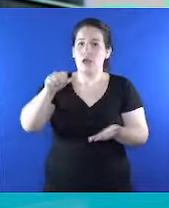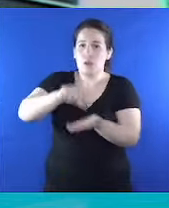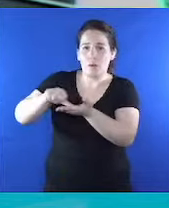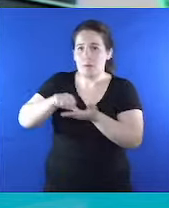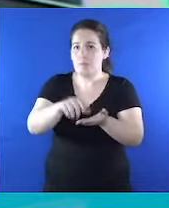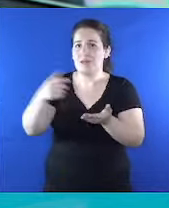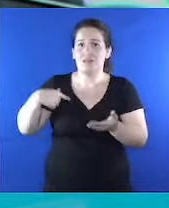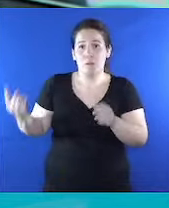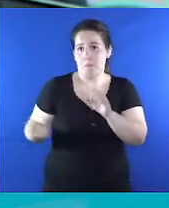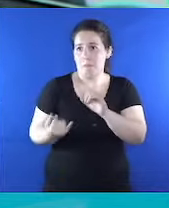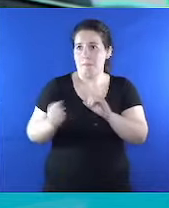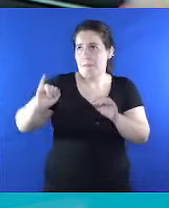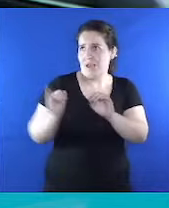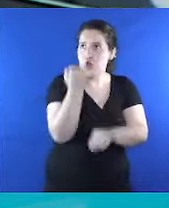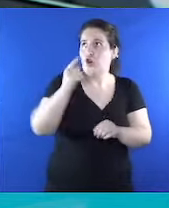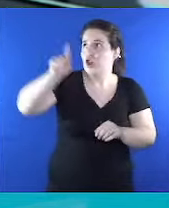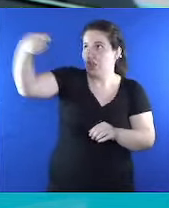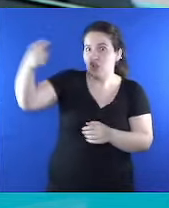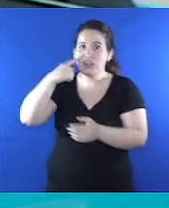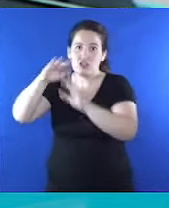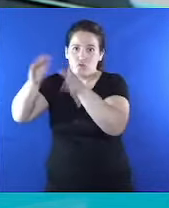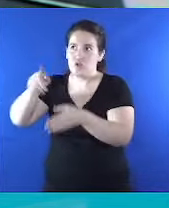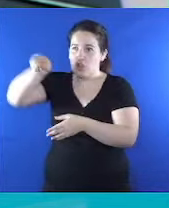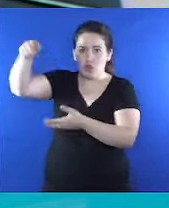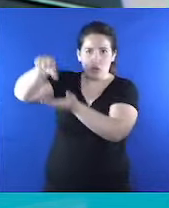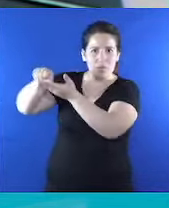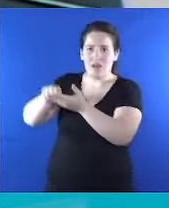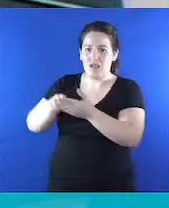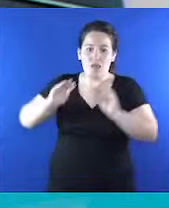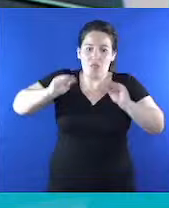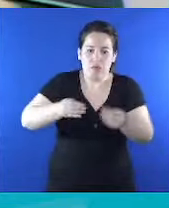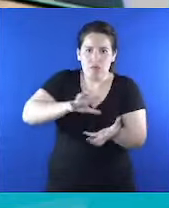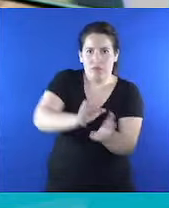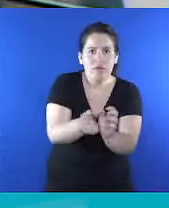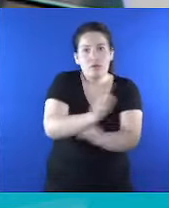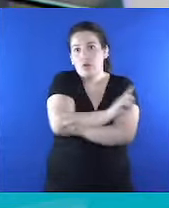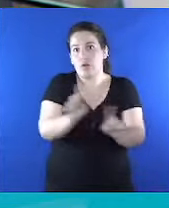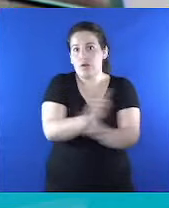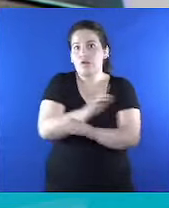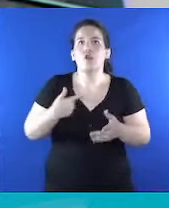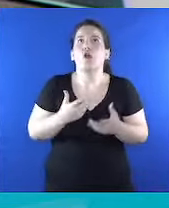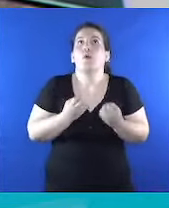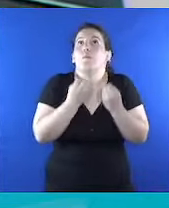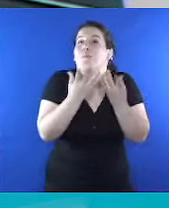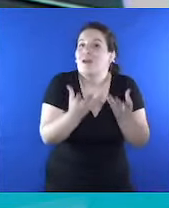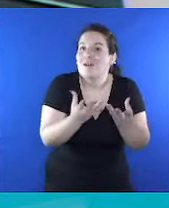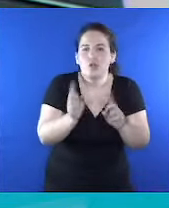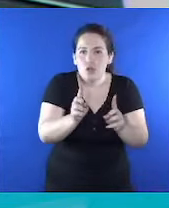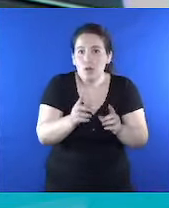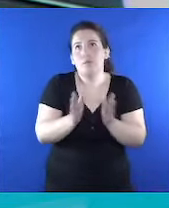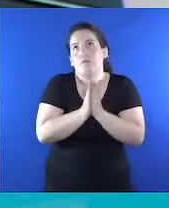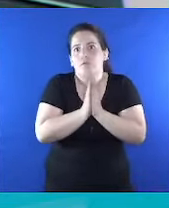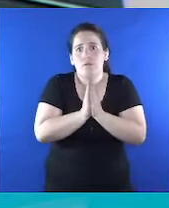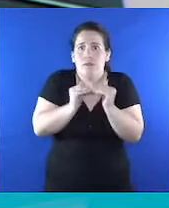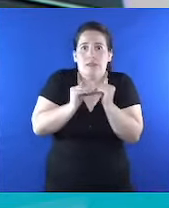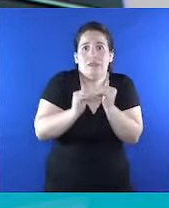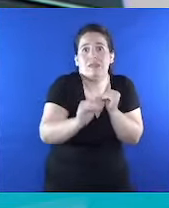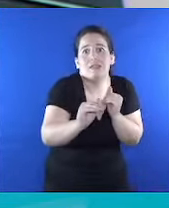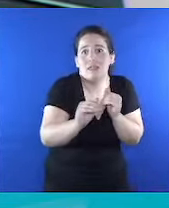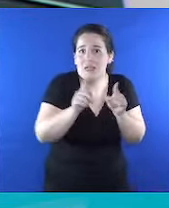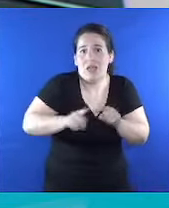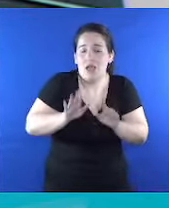que las instituciones de esos países Entonces no las empeoren ni siquiera le decimos traten de mejorarla traten de no empeorarla por